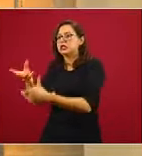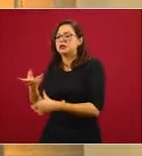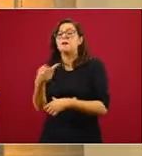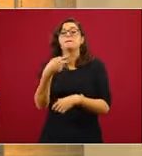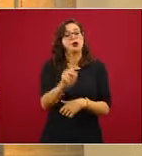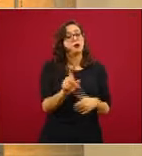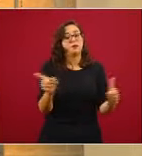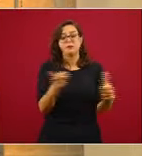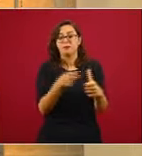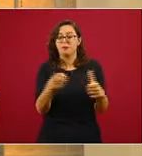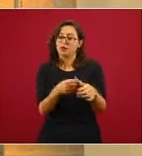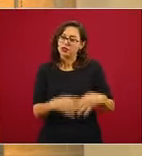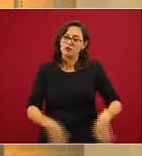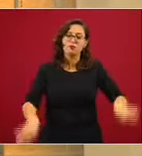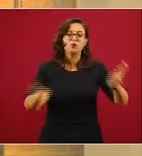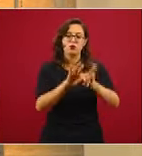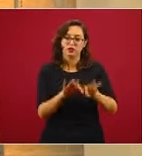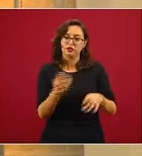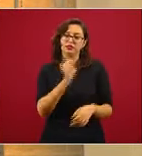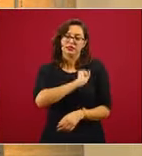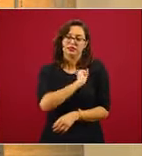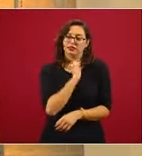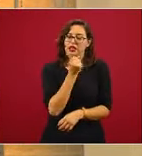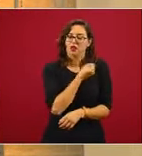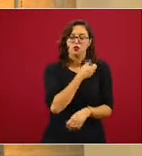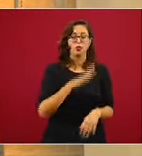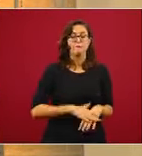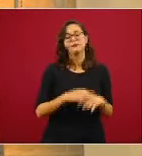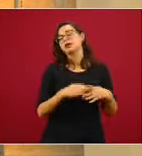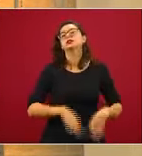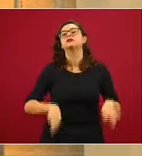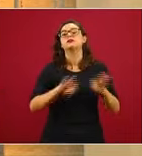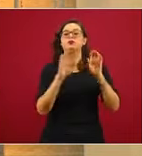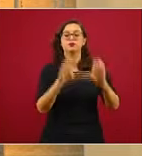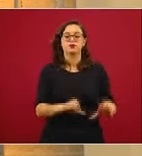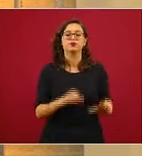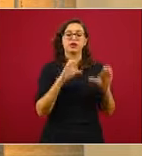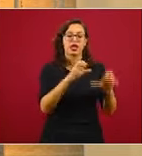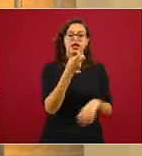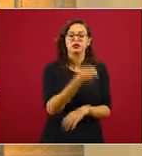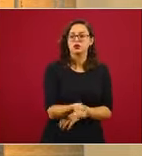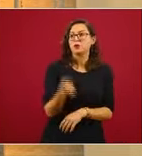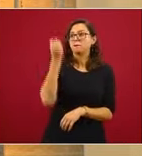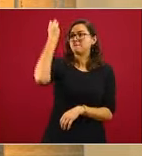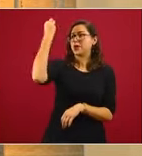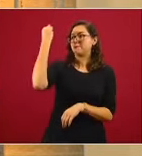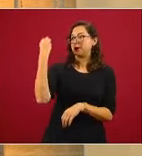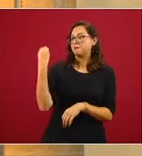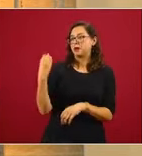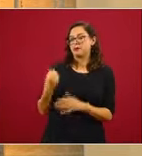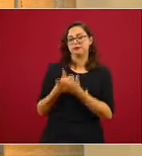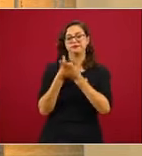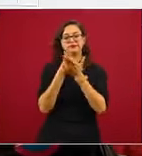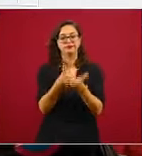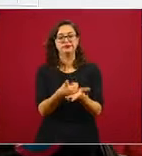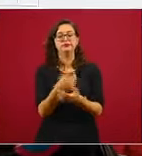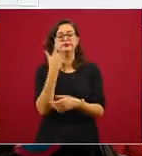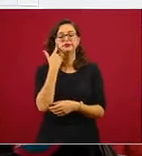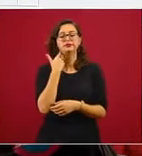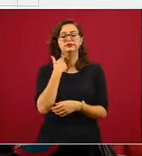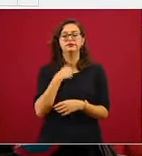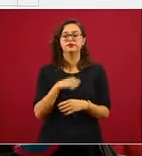siempre priorizando la protección a la salud, que es lo que ha caracterizado, lógicamente, al semáforo de riesgo COVID. Vamos a